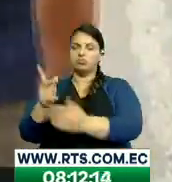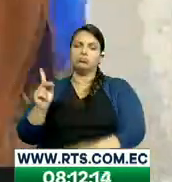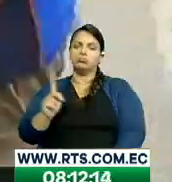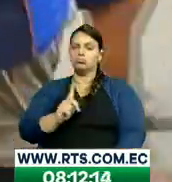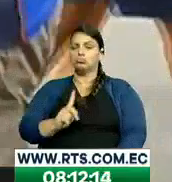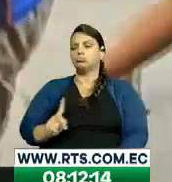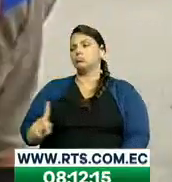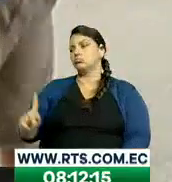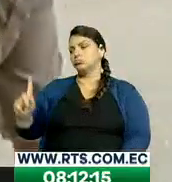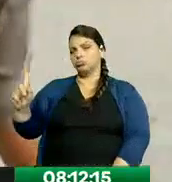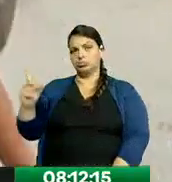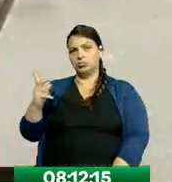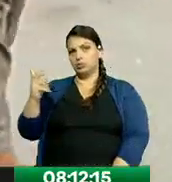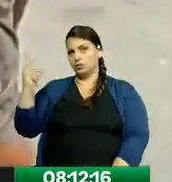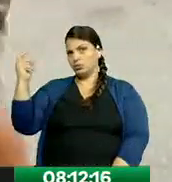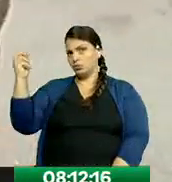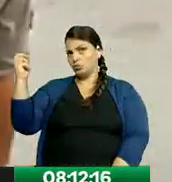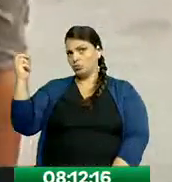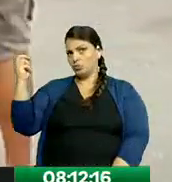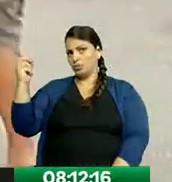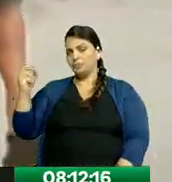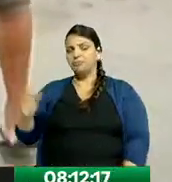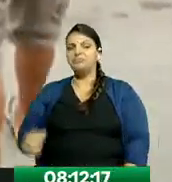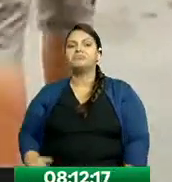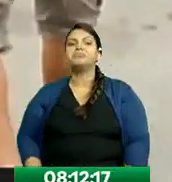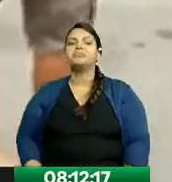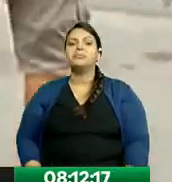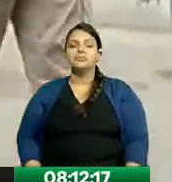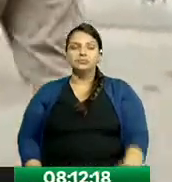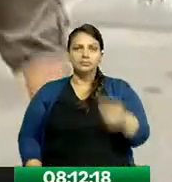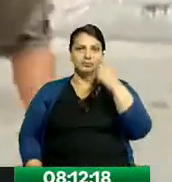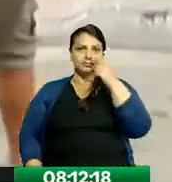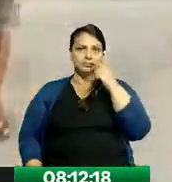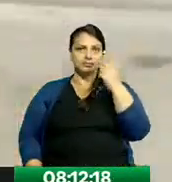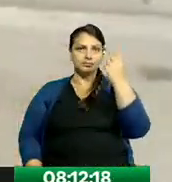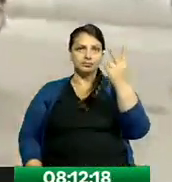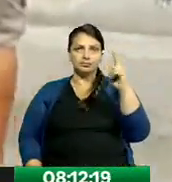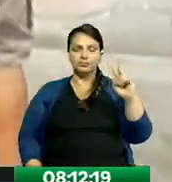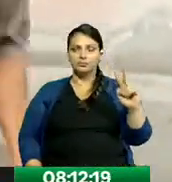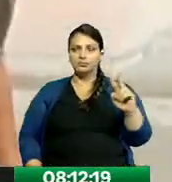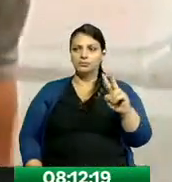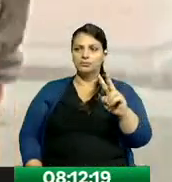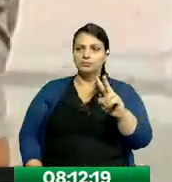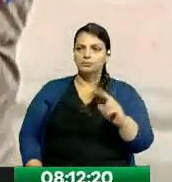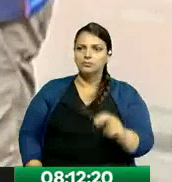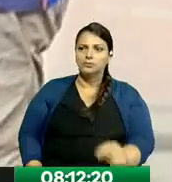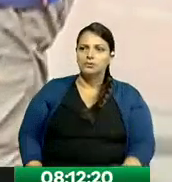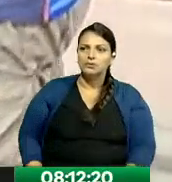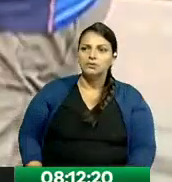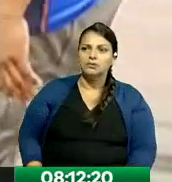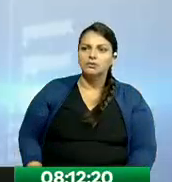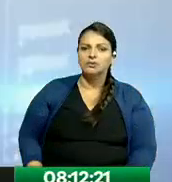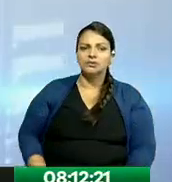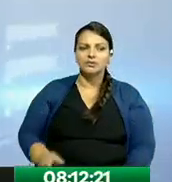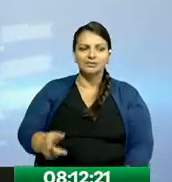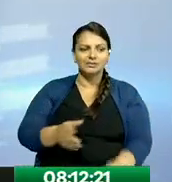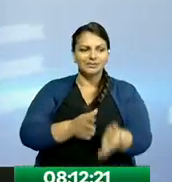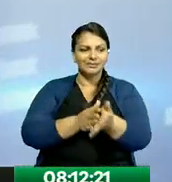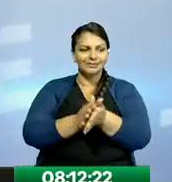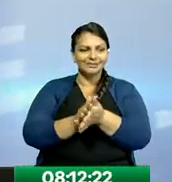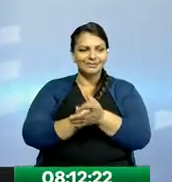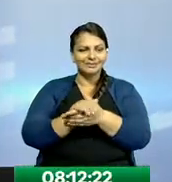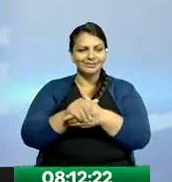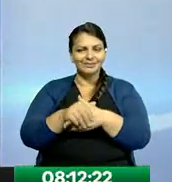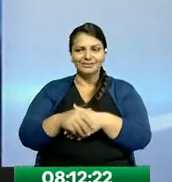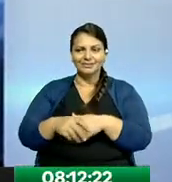El hecho de sangre se registró en la cooperativa Carlos Castro II en el Guasmo Central, afuera de su casa, en momentos en que el joven de